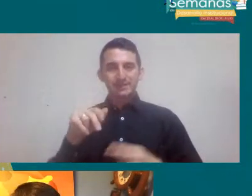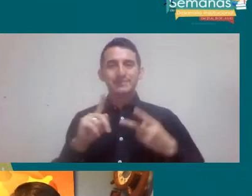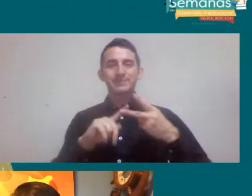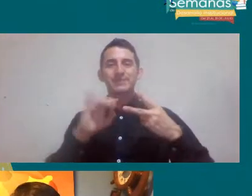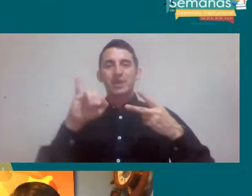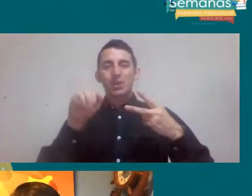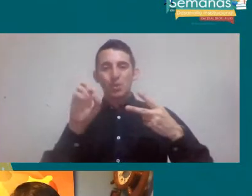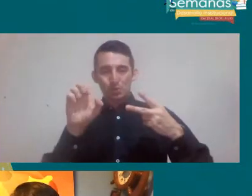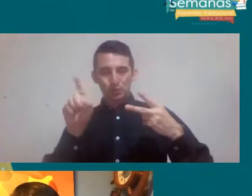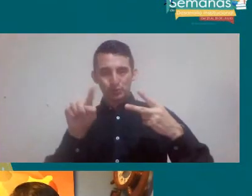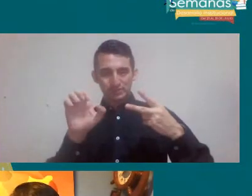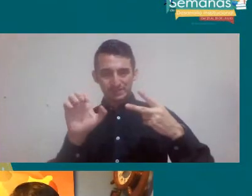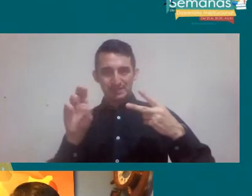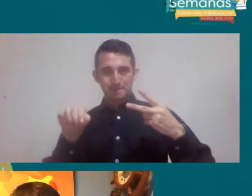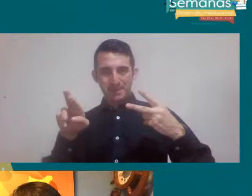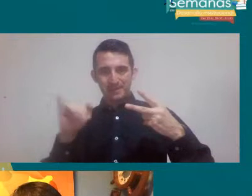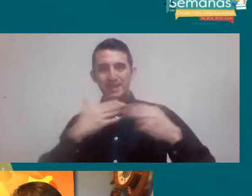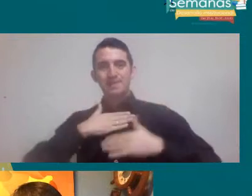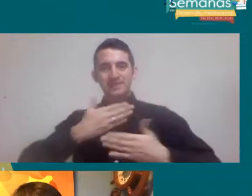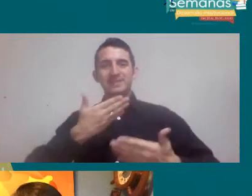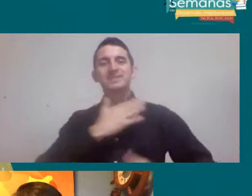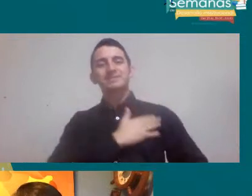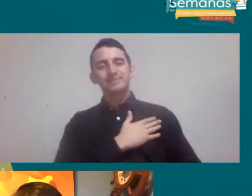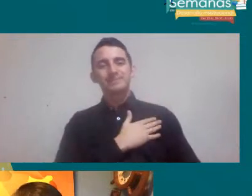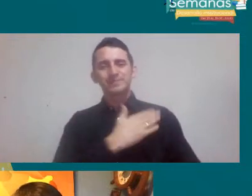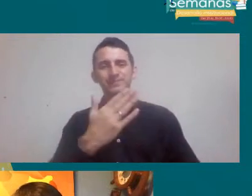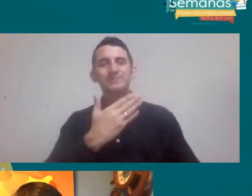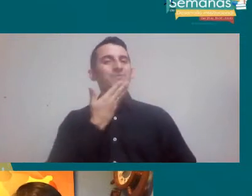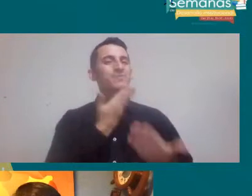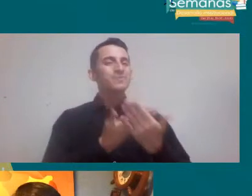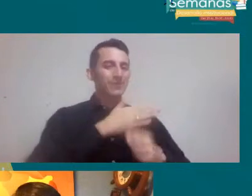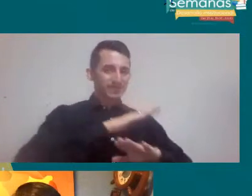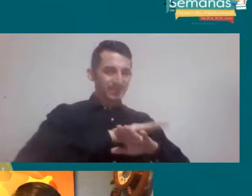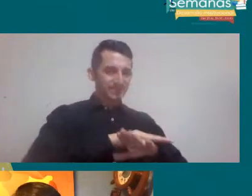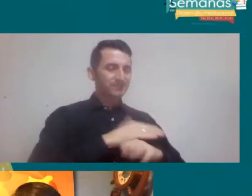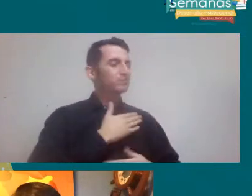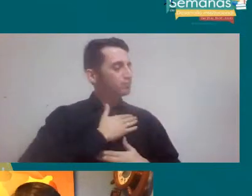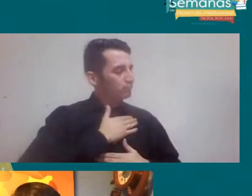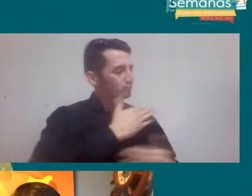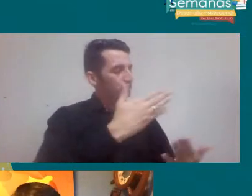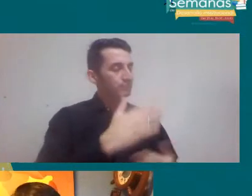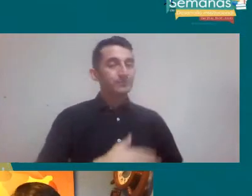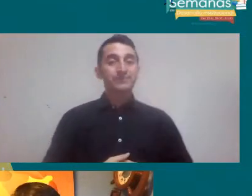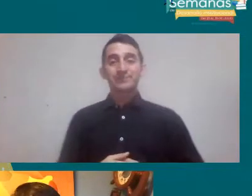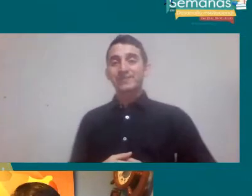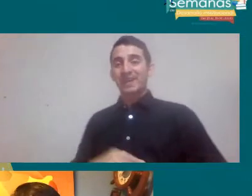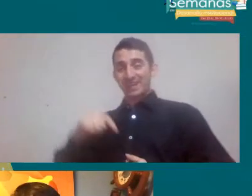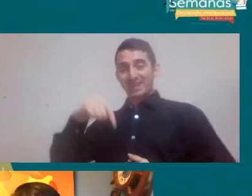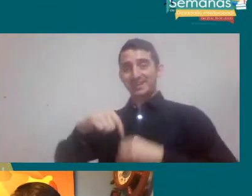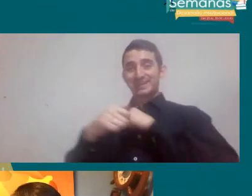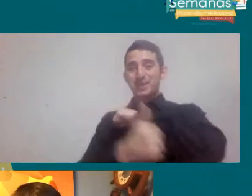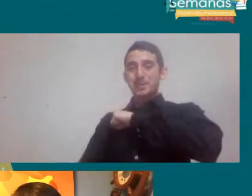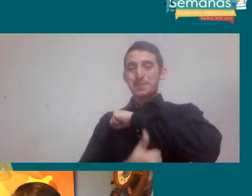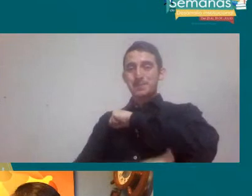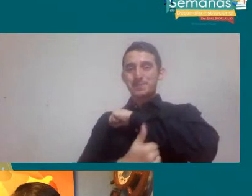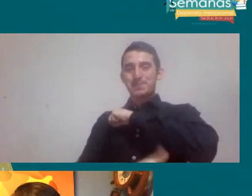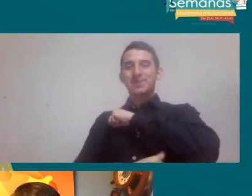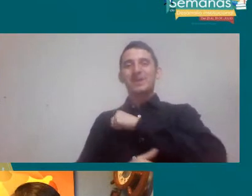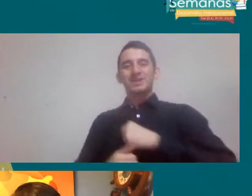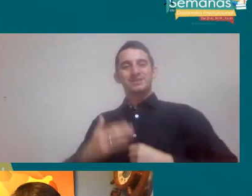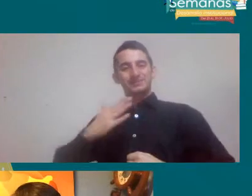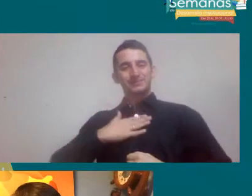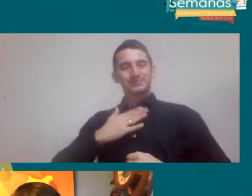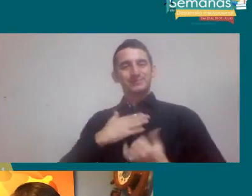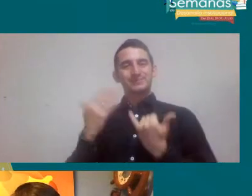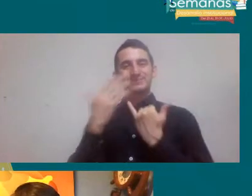un gusto. Buenas tardes, un placer saludarle. Desde la tierrita, como le llamamos a nuestro